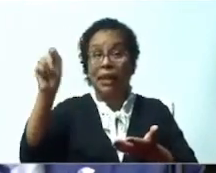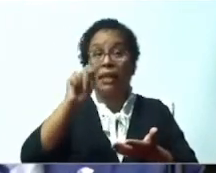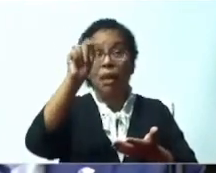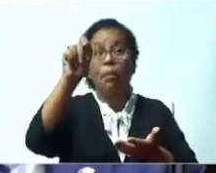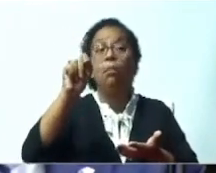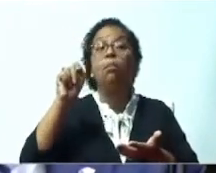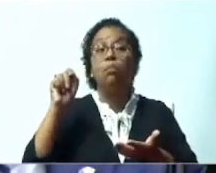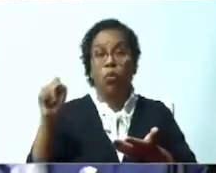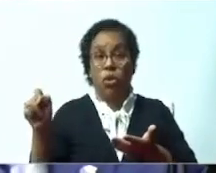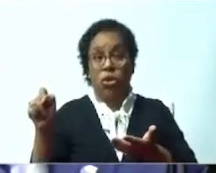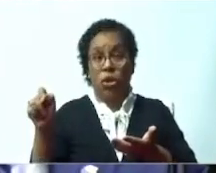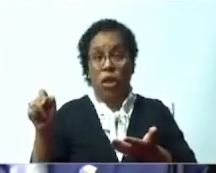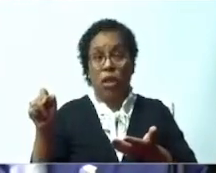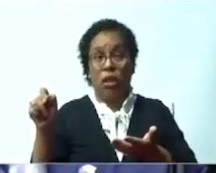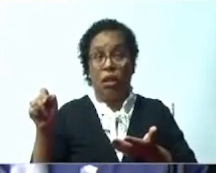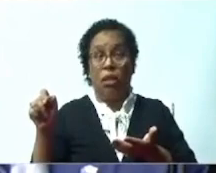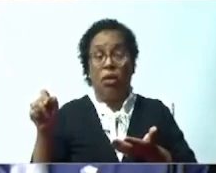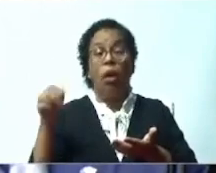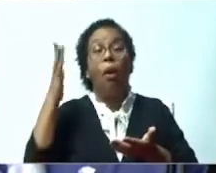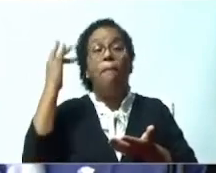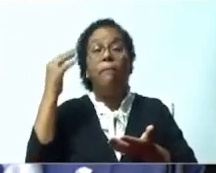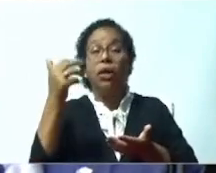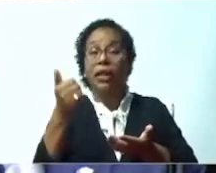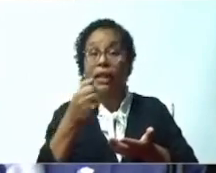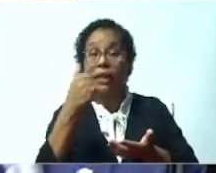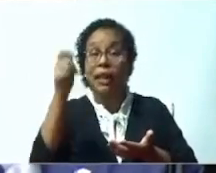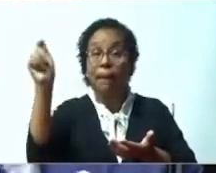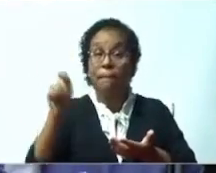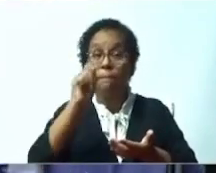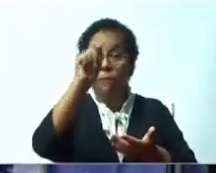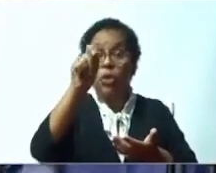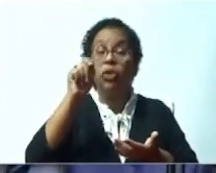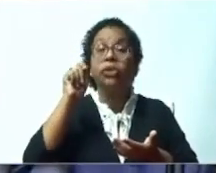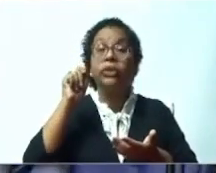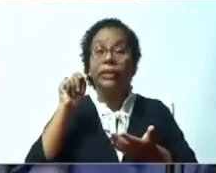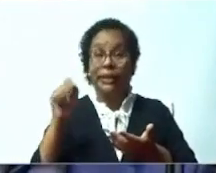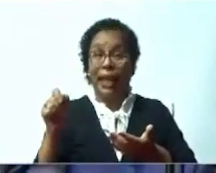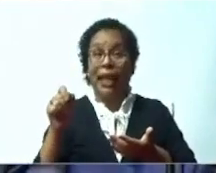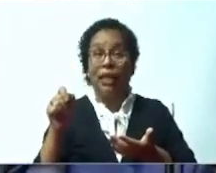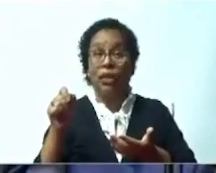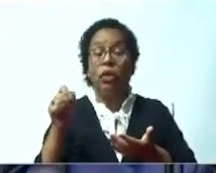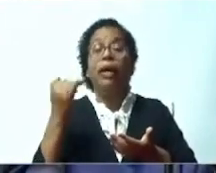sobre el incremento de la venta a través de los pasajeros.